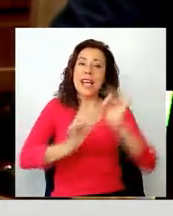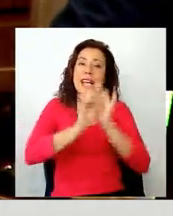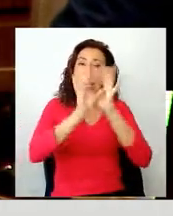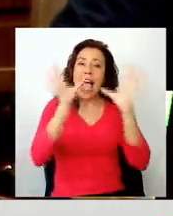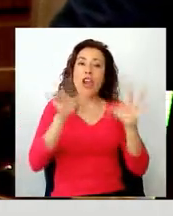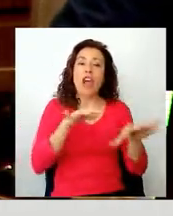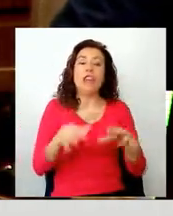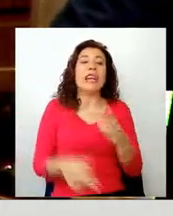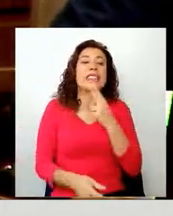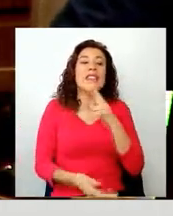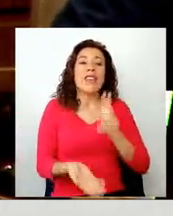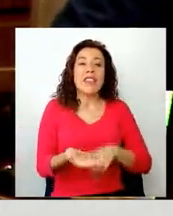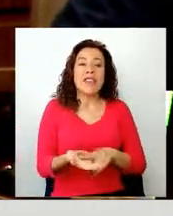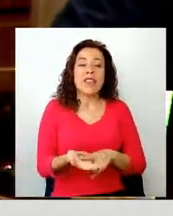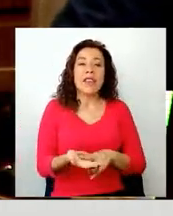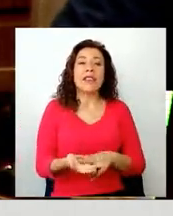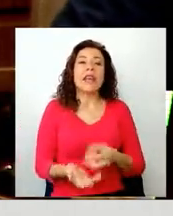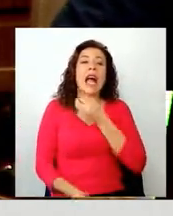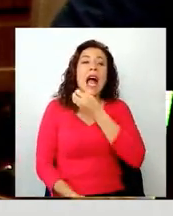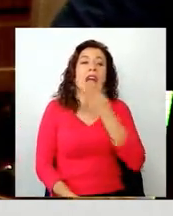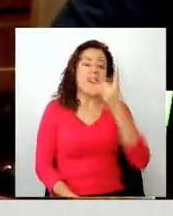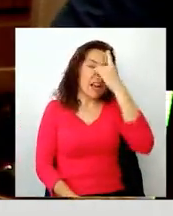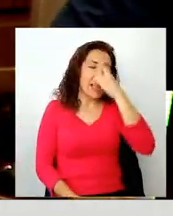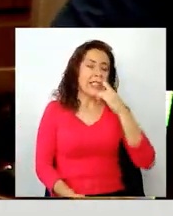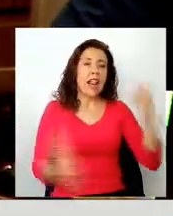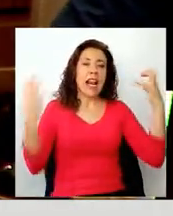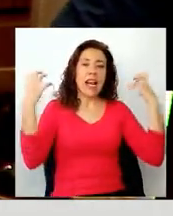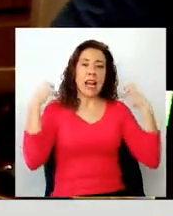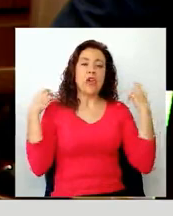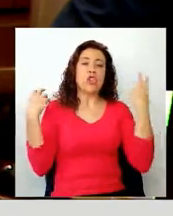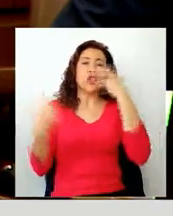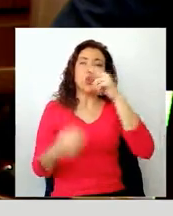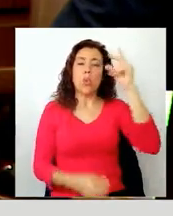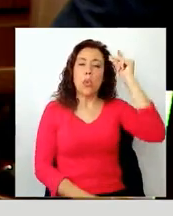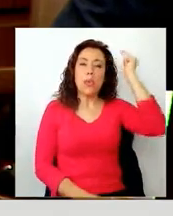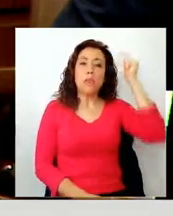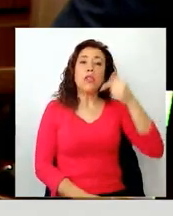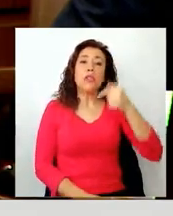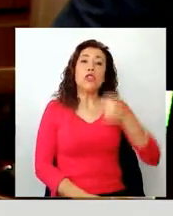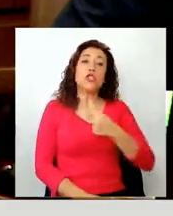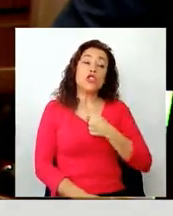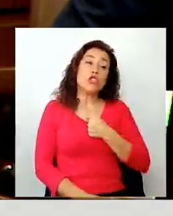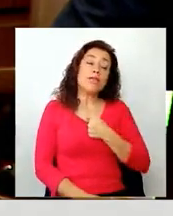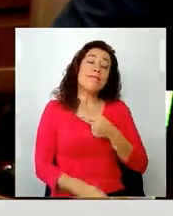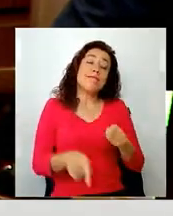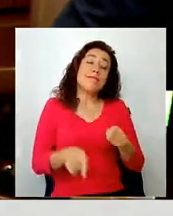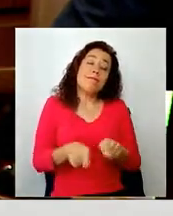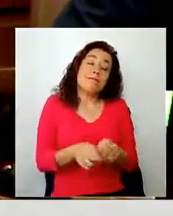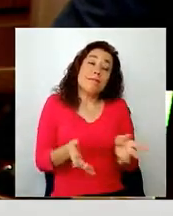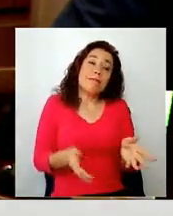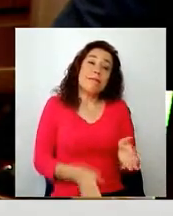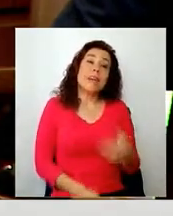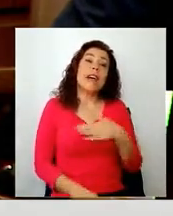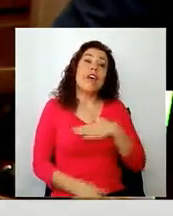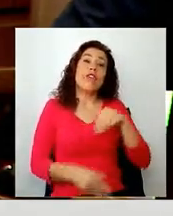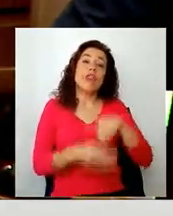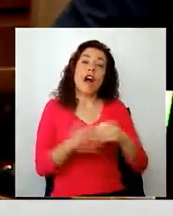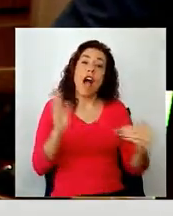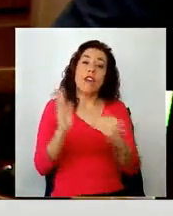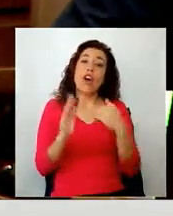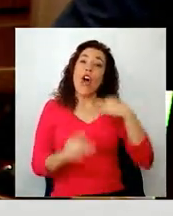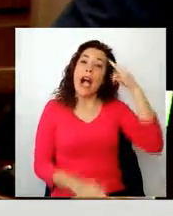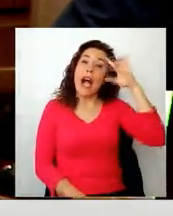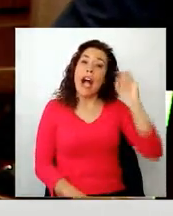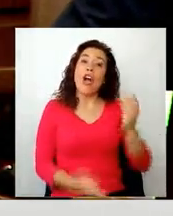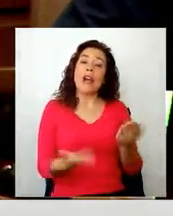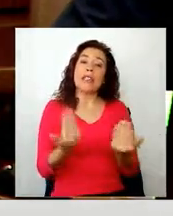únicos que transmiten serie irresponsablemente sus ideas yo a pesar de eso voy a votar a favor porque creo que es necesario resguardar